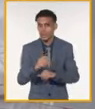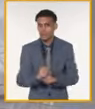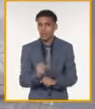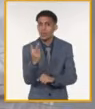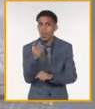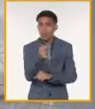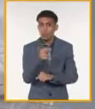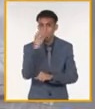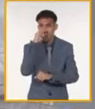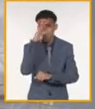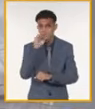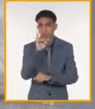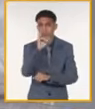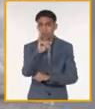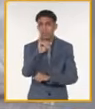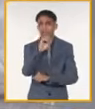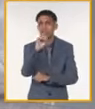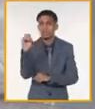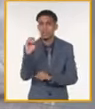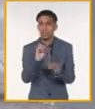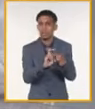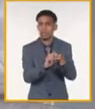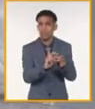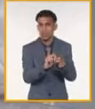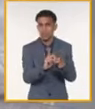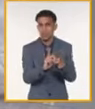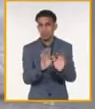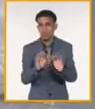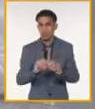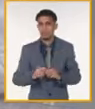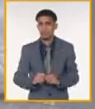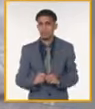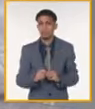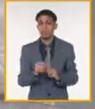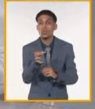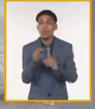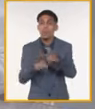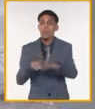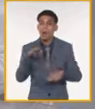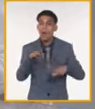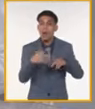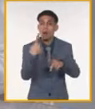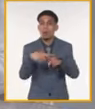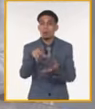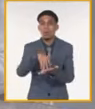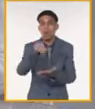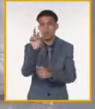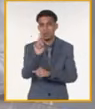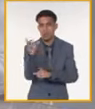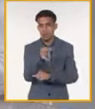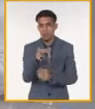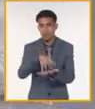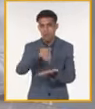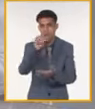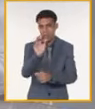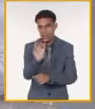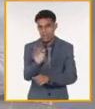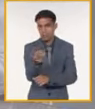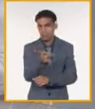país tienen más de 600 de estos actores playa y Plaza ahora